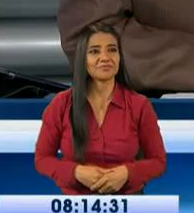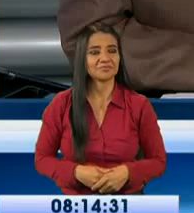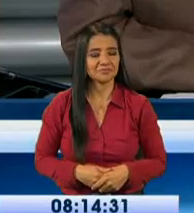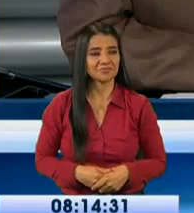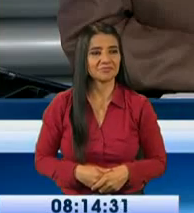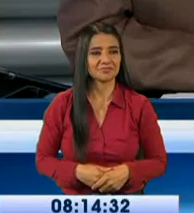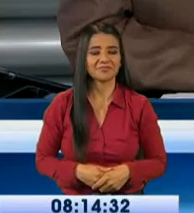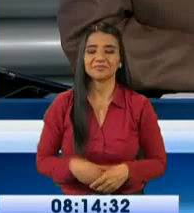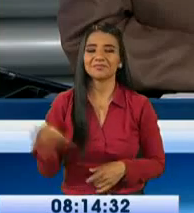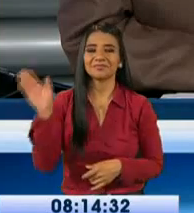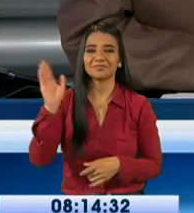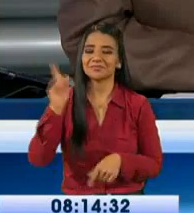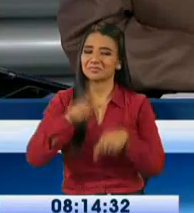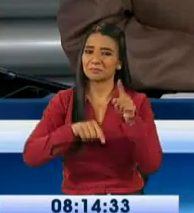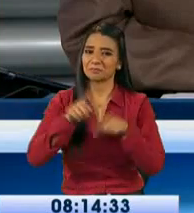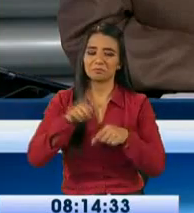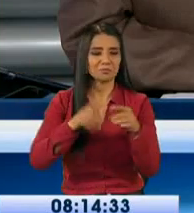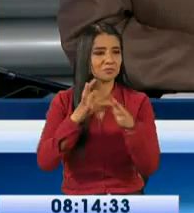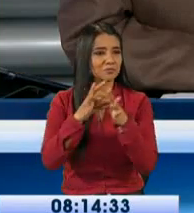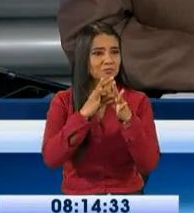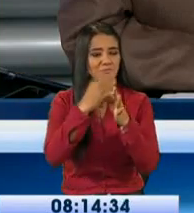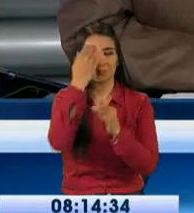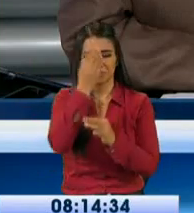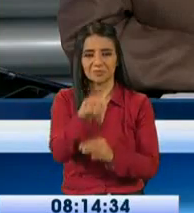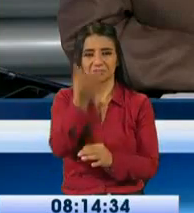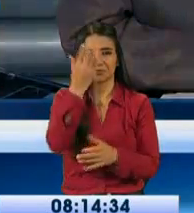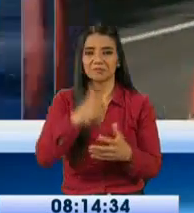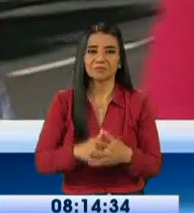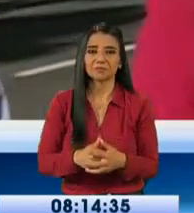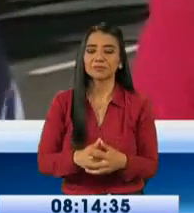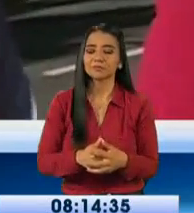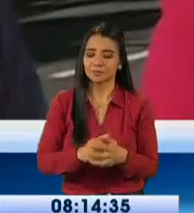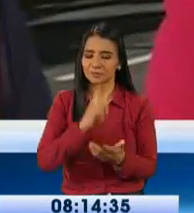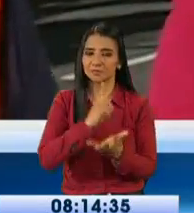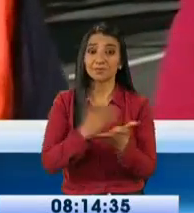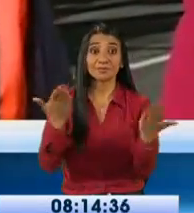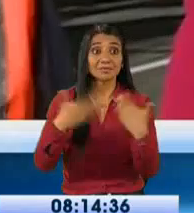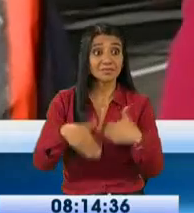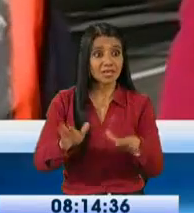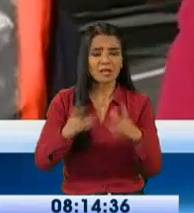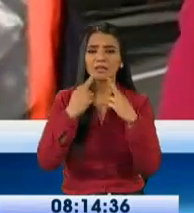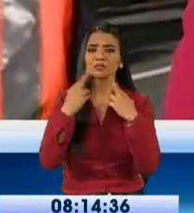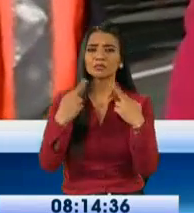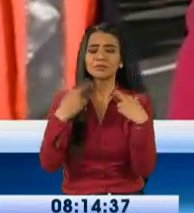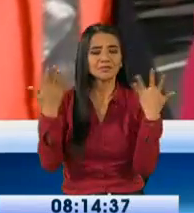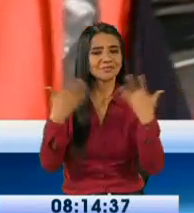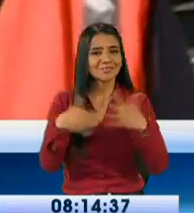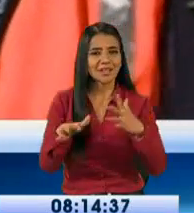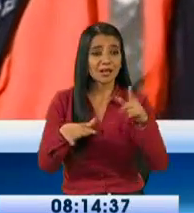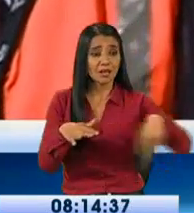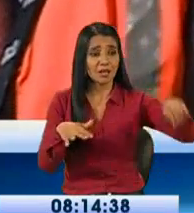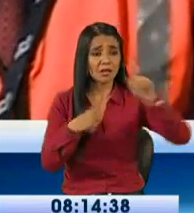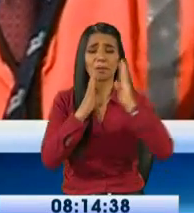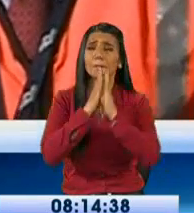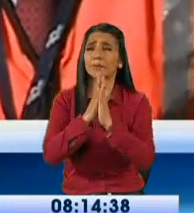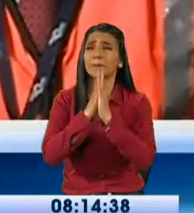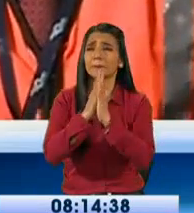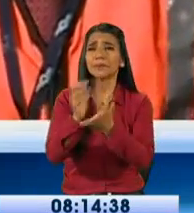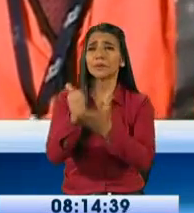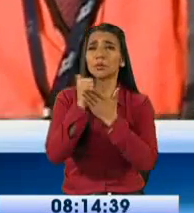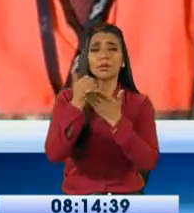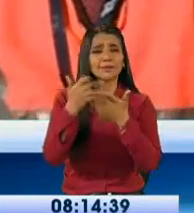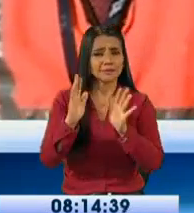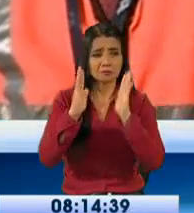Hola, ¿qué tal, amigos televidentes? Mi querido Robert, muy buenos días. En efecto, finalmente se dio respuesta a este pedido de la ciudadanía. Como pudimos